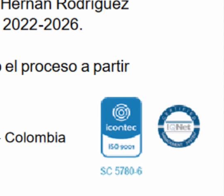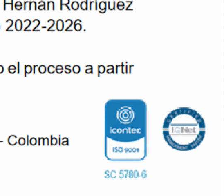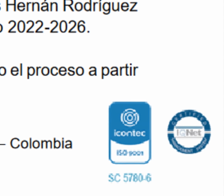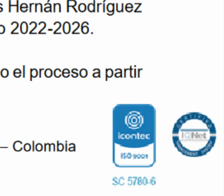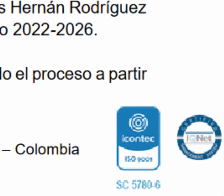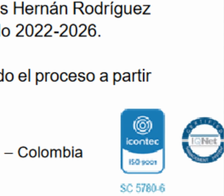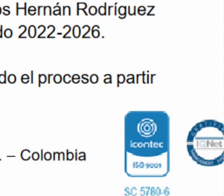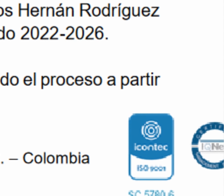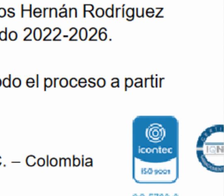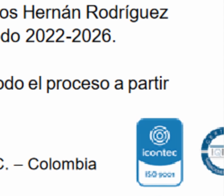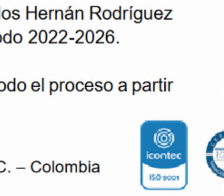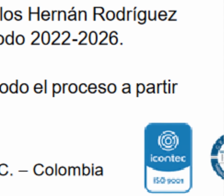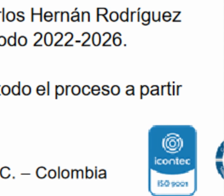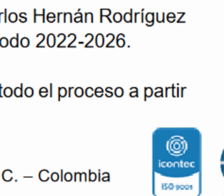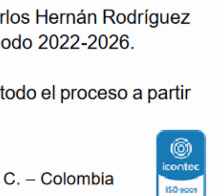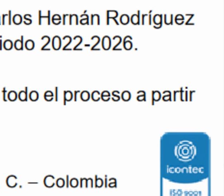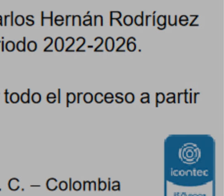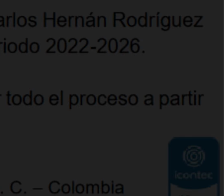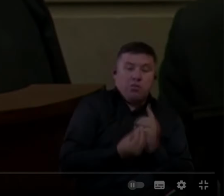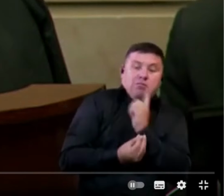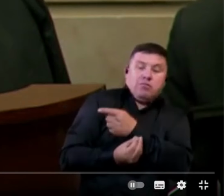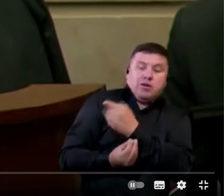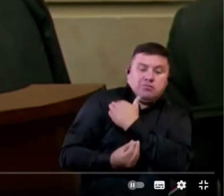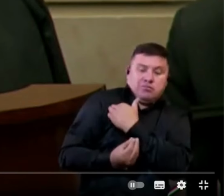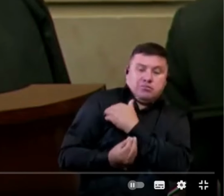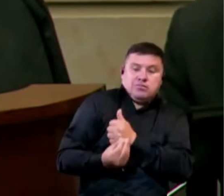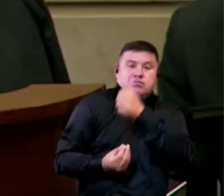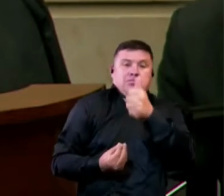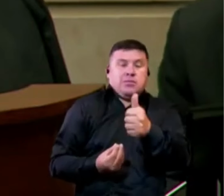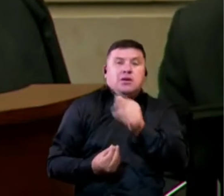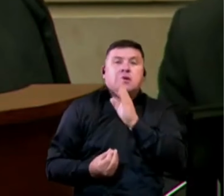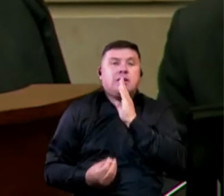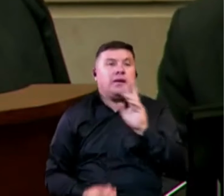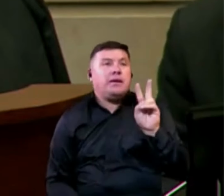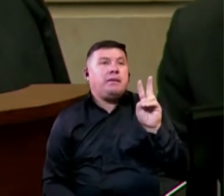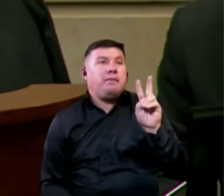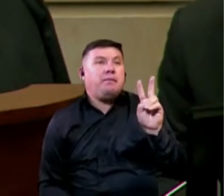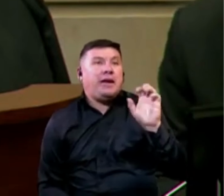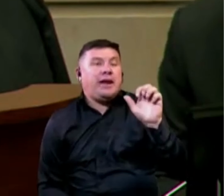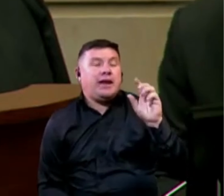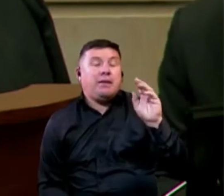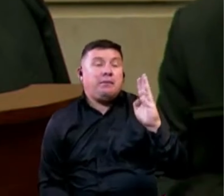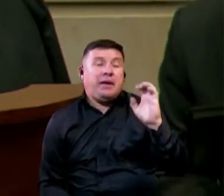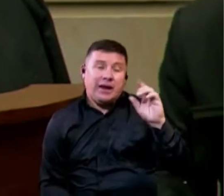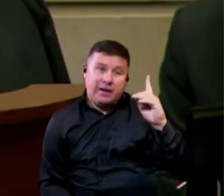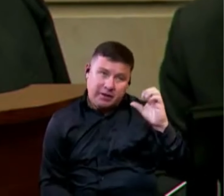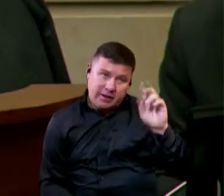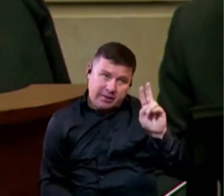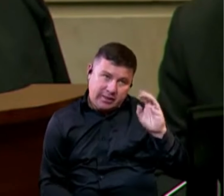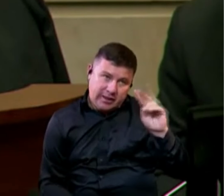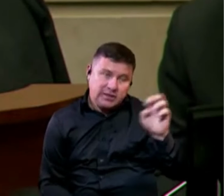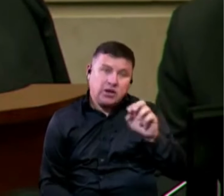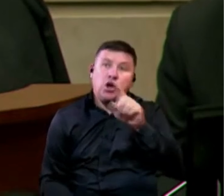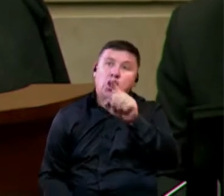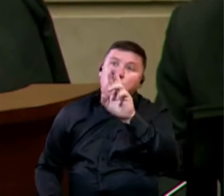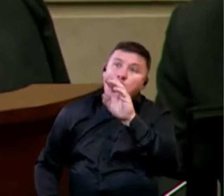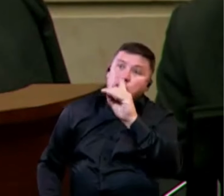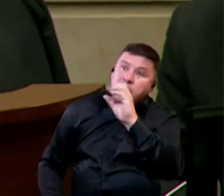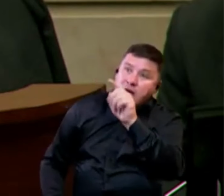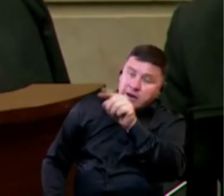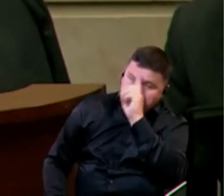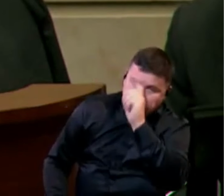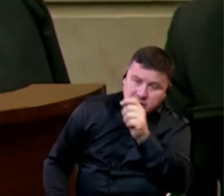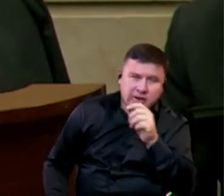se desconoció la inmodificabilidad de las convocatorias sin razón válida. Se explicó que, aunque el Congreso de la República invocó como sustento